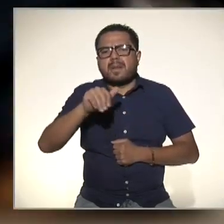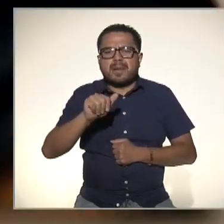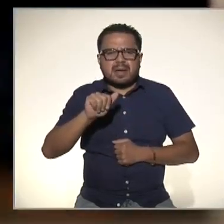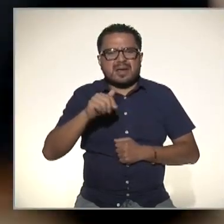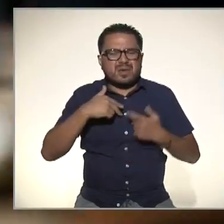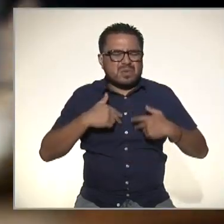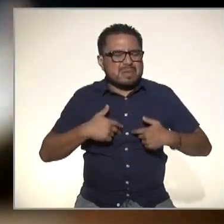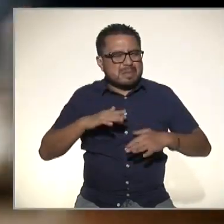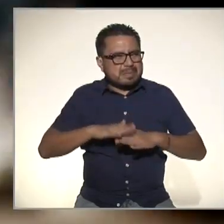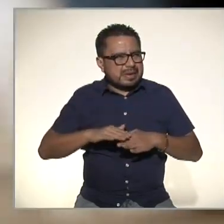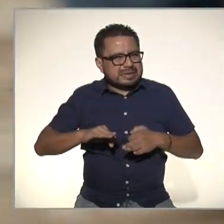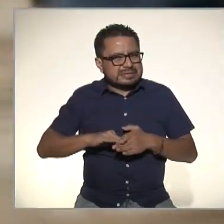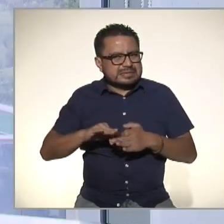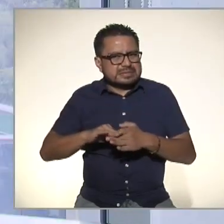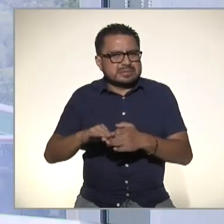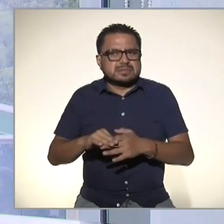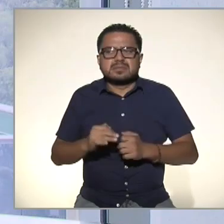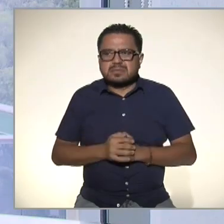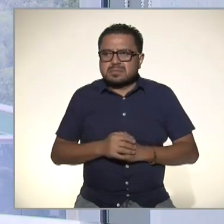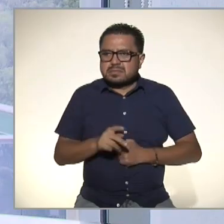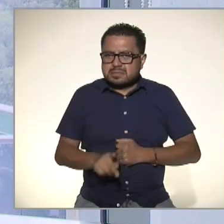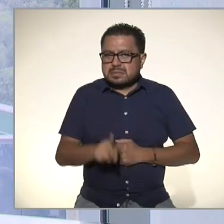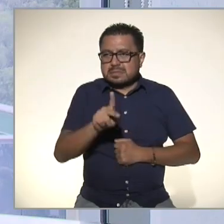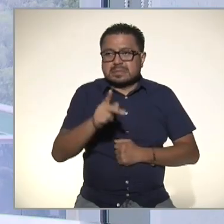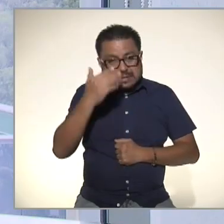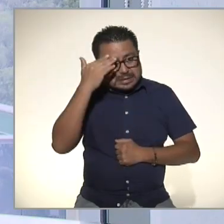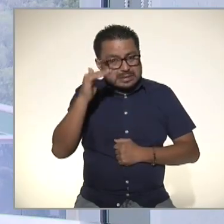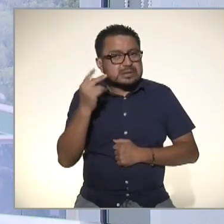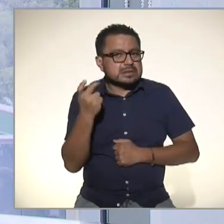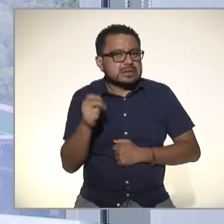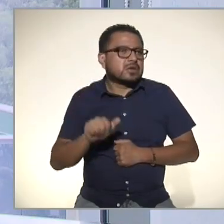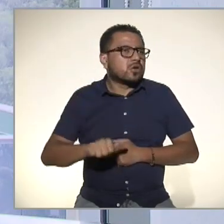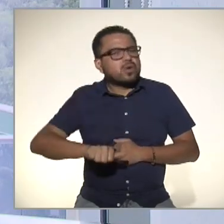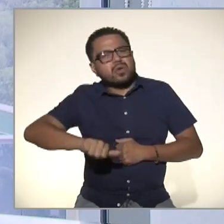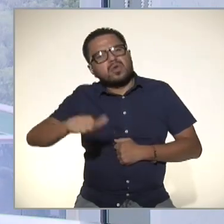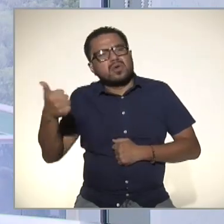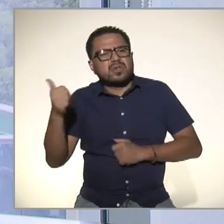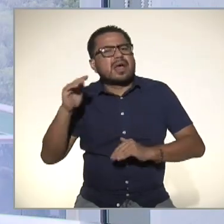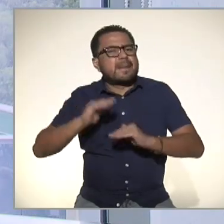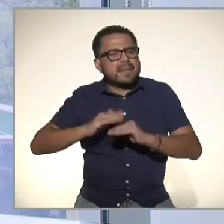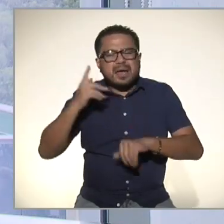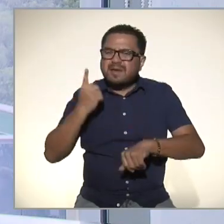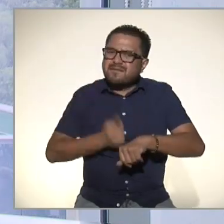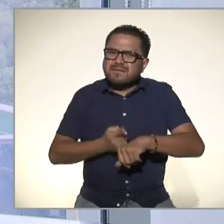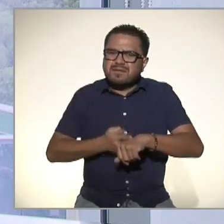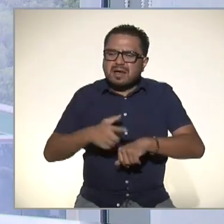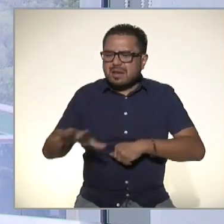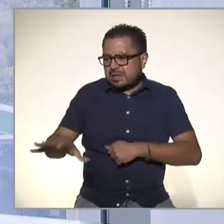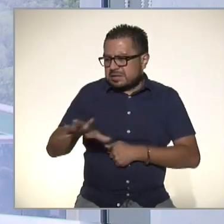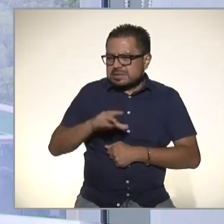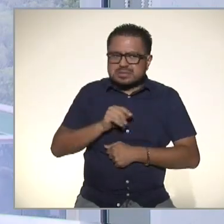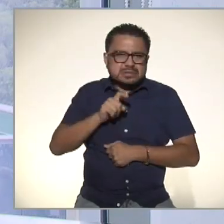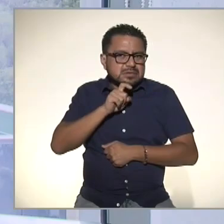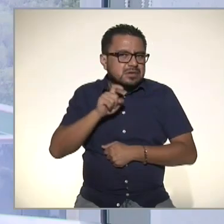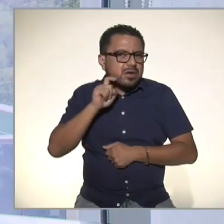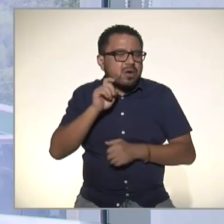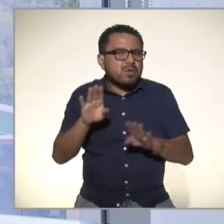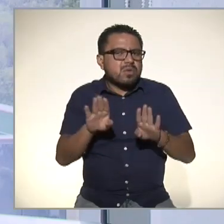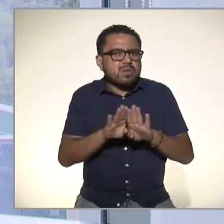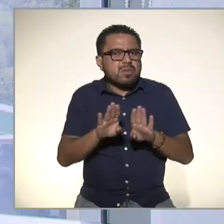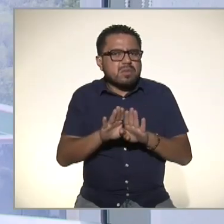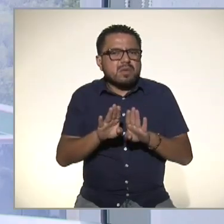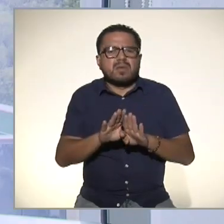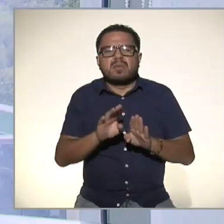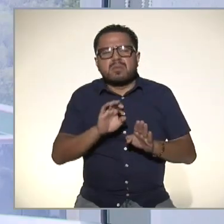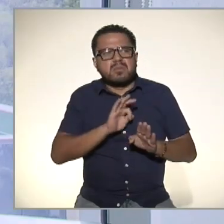más frecuente. Sin embargo, como sabemos, hay muchas enfermedades de transmisión sexual, como